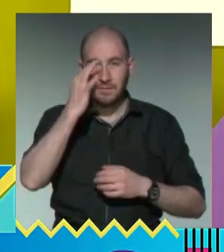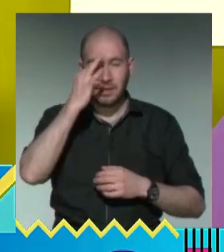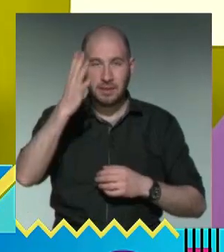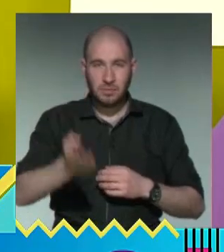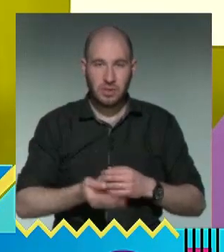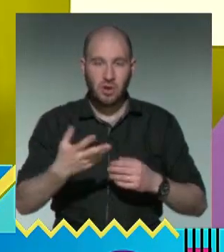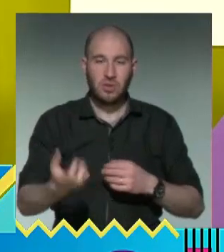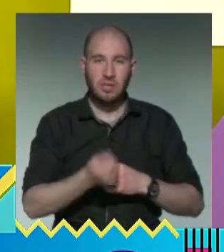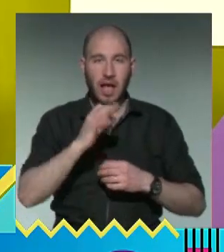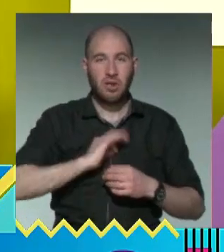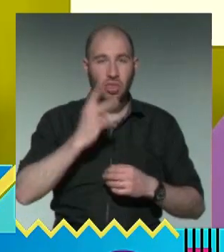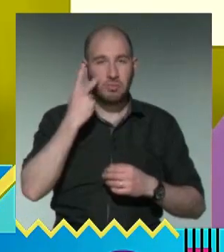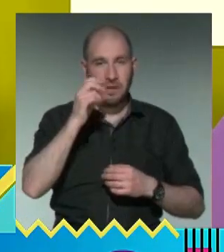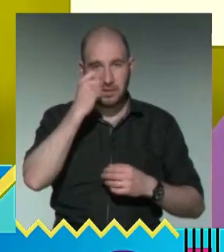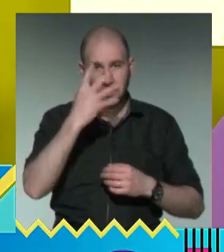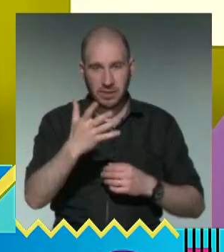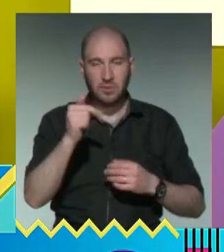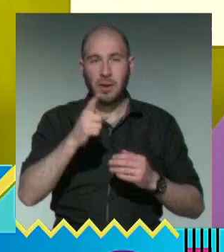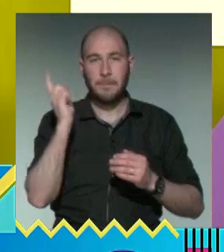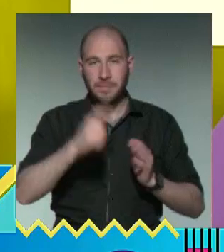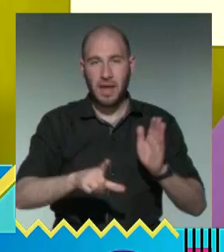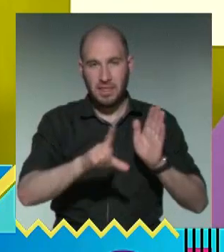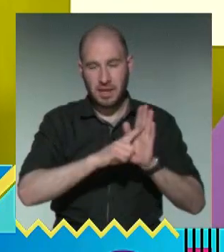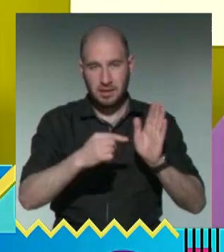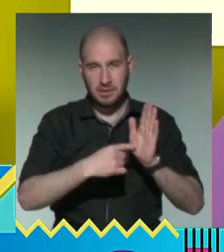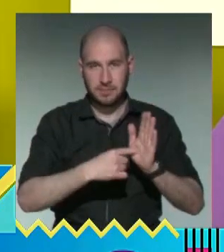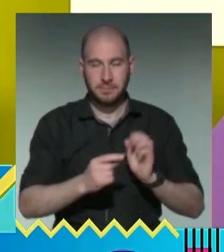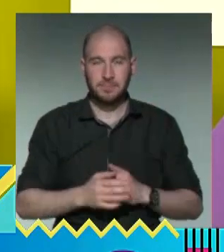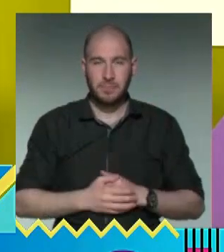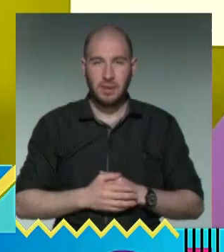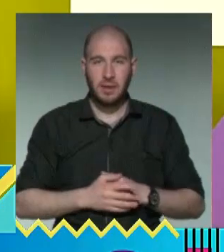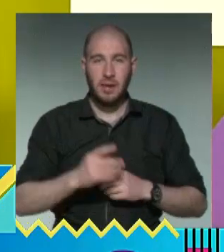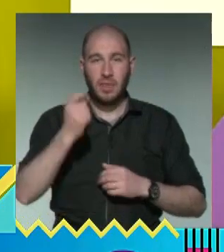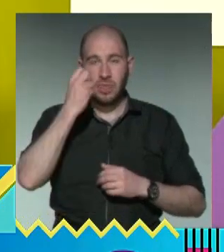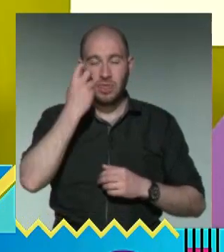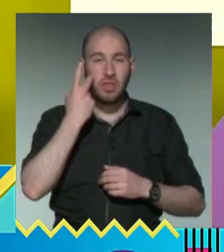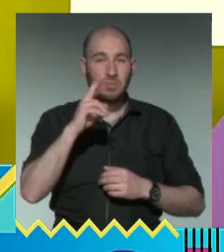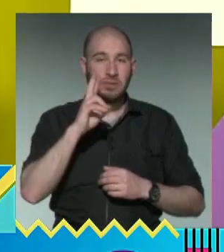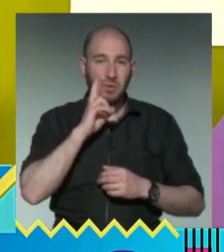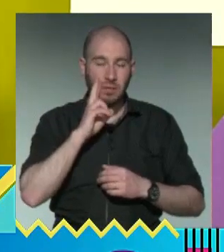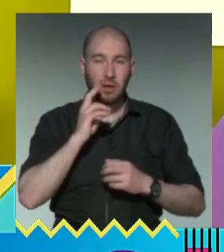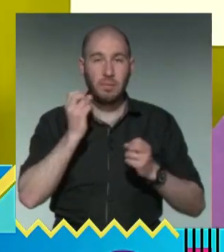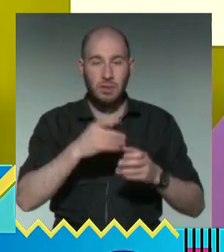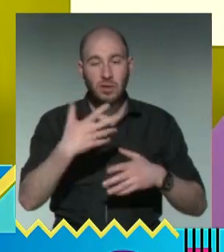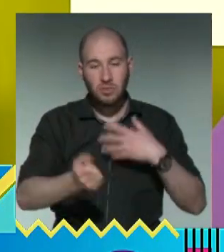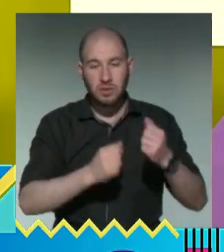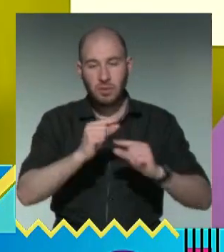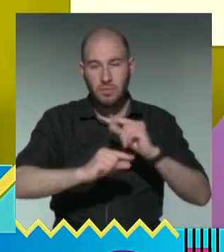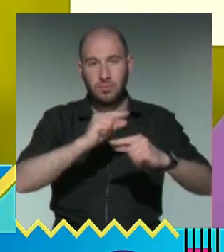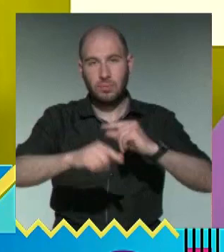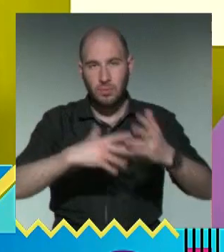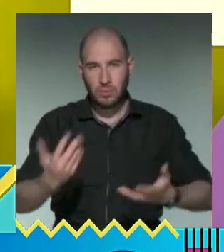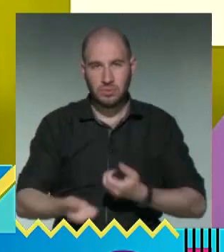se quiere alcanzar en el 2025, eso es lo que está estipulado a través de la ley. Y para el 2019, sí, porque se tiene que alcanzar de una manera